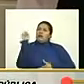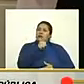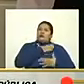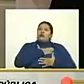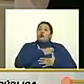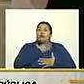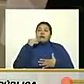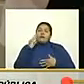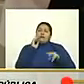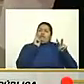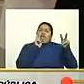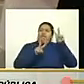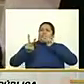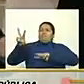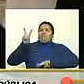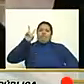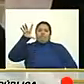correspondido vivir